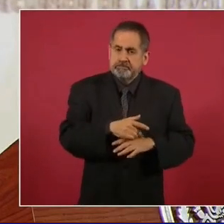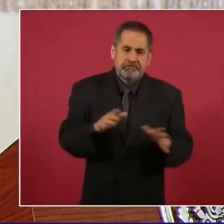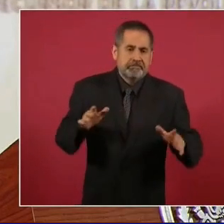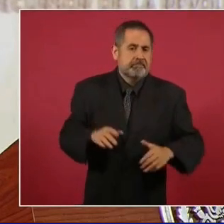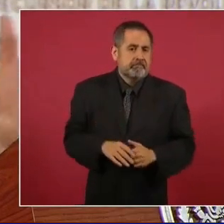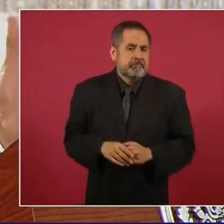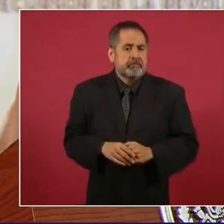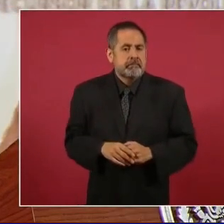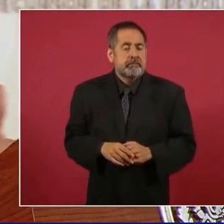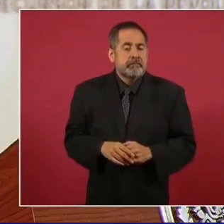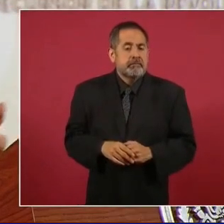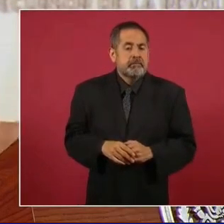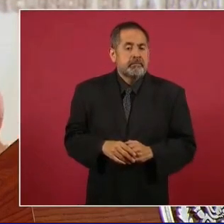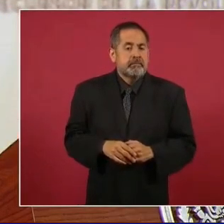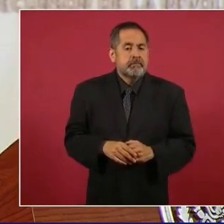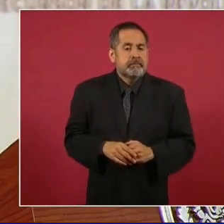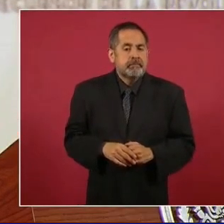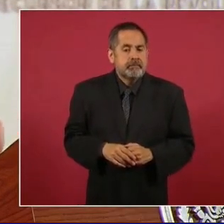Y eso